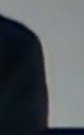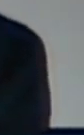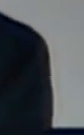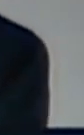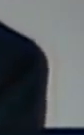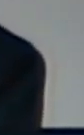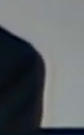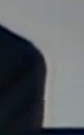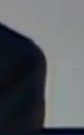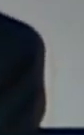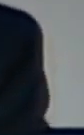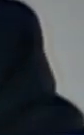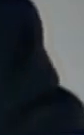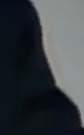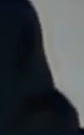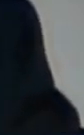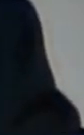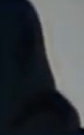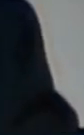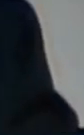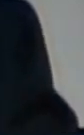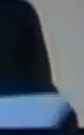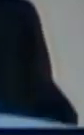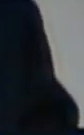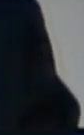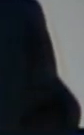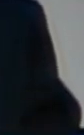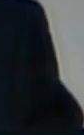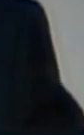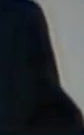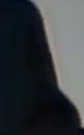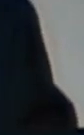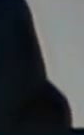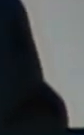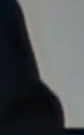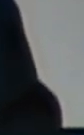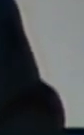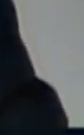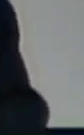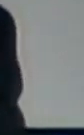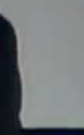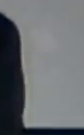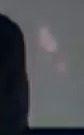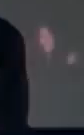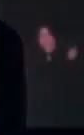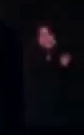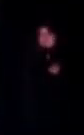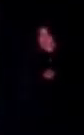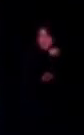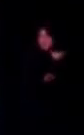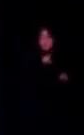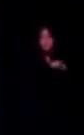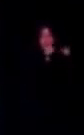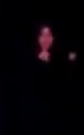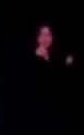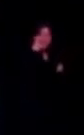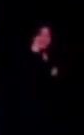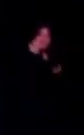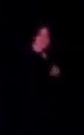tenga necesidades en un momento concreto de necesidades específicas de apoyo, planteábamos, bueno, es quizá conseguir que la persona tenga